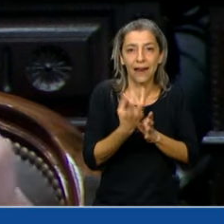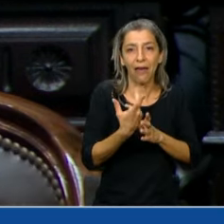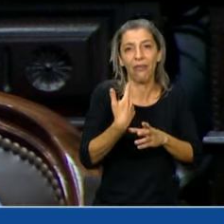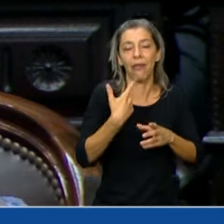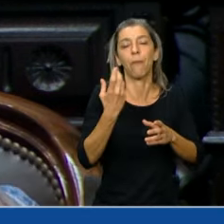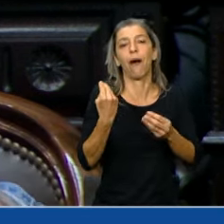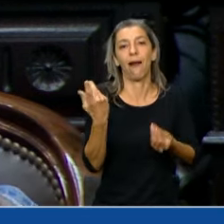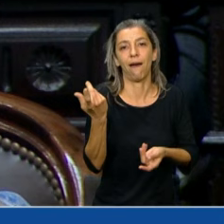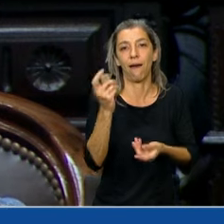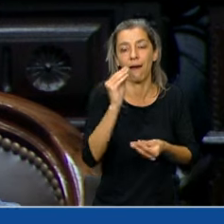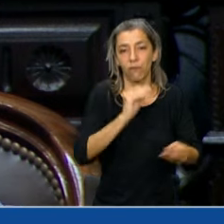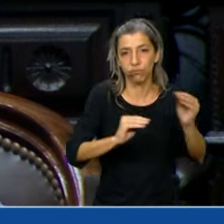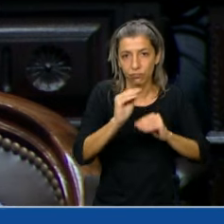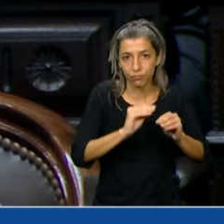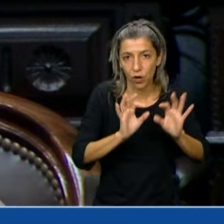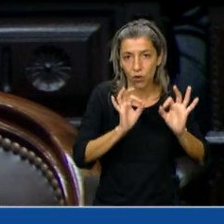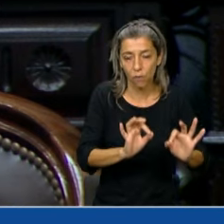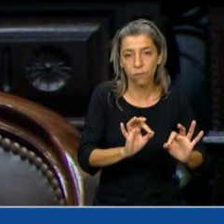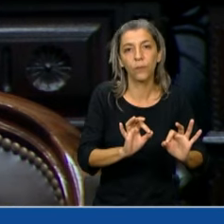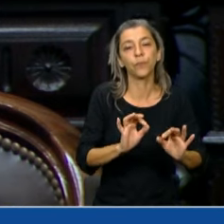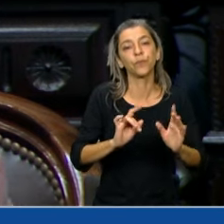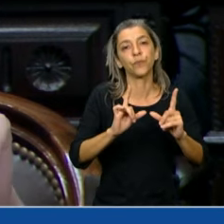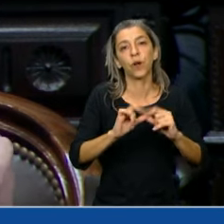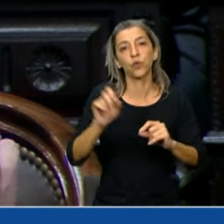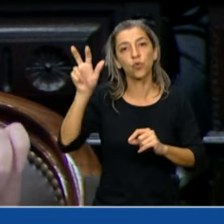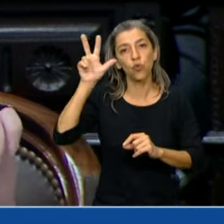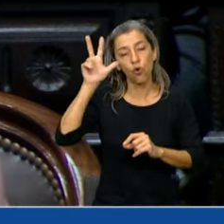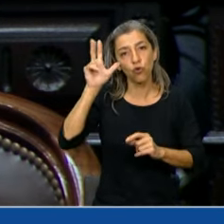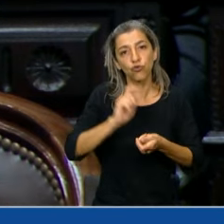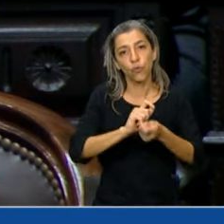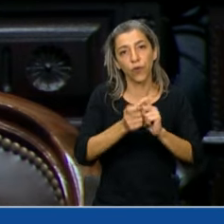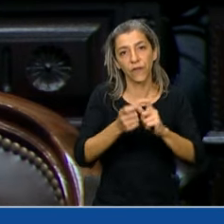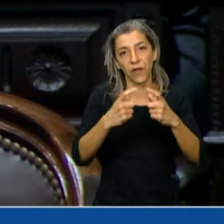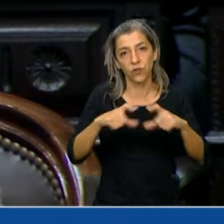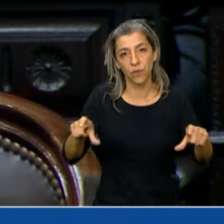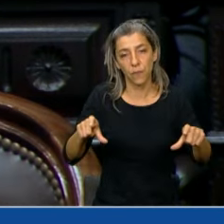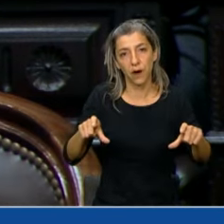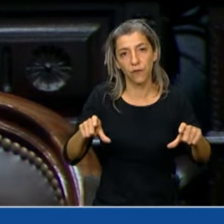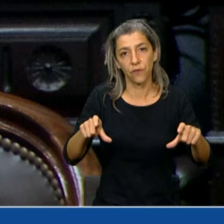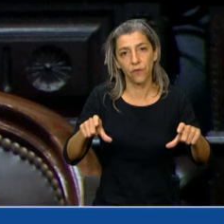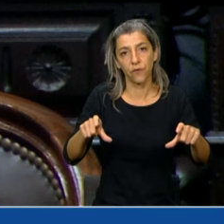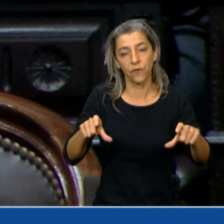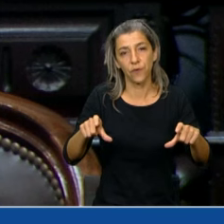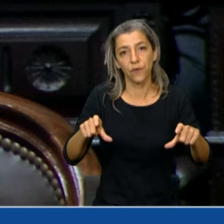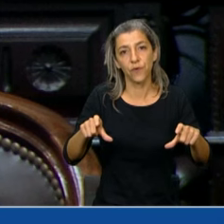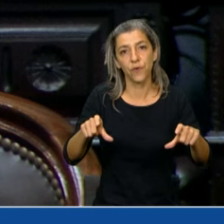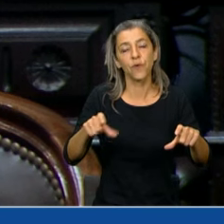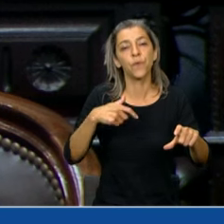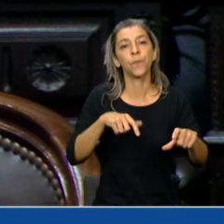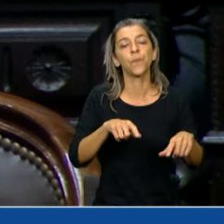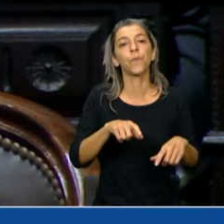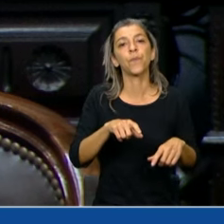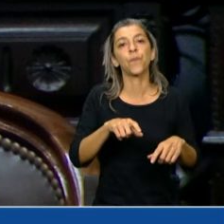referencia el artículo 8 del dictamen se modifica del primer párrafo por el siguiente los parámetros